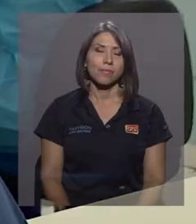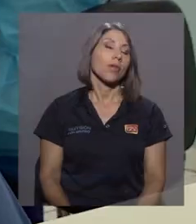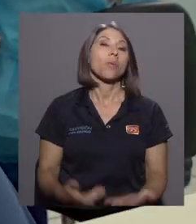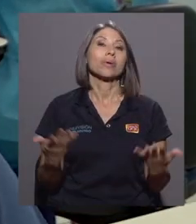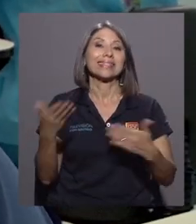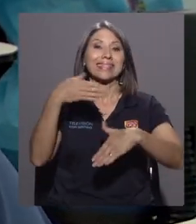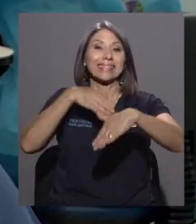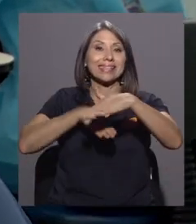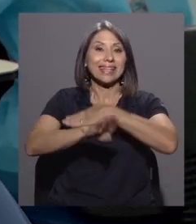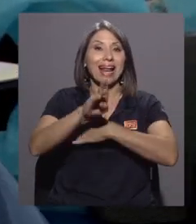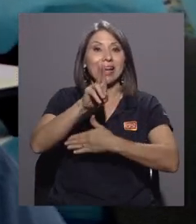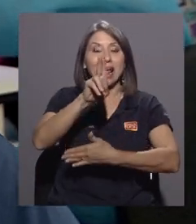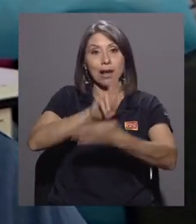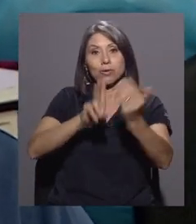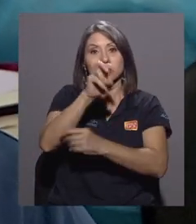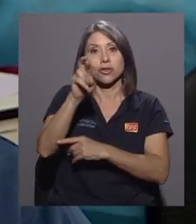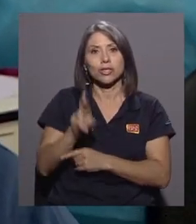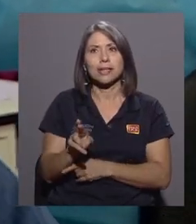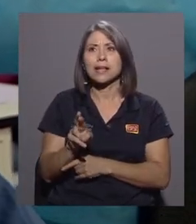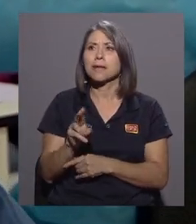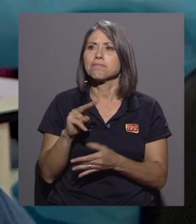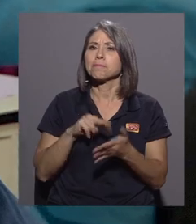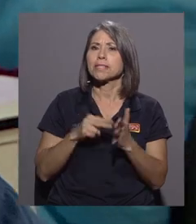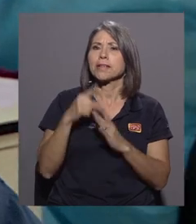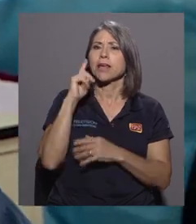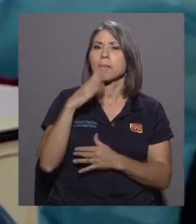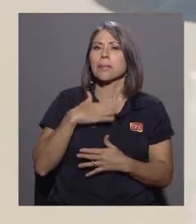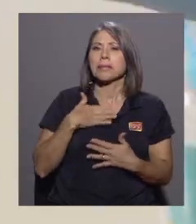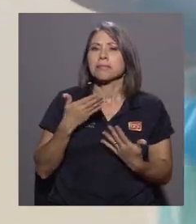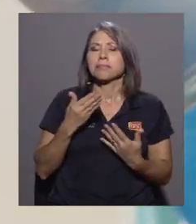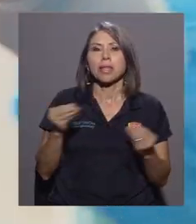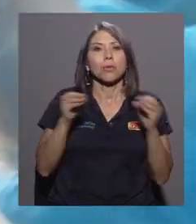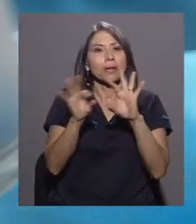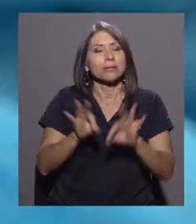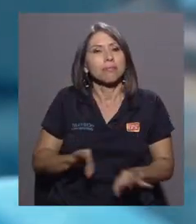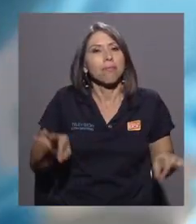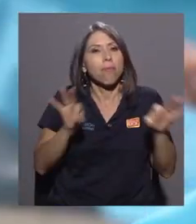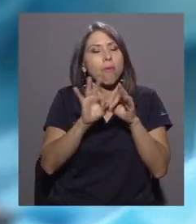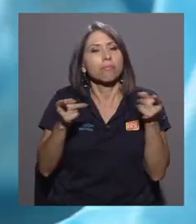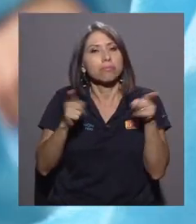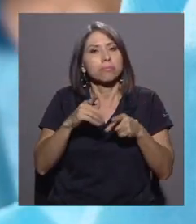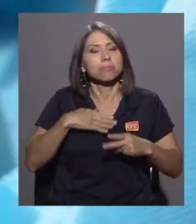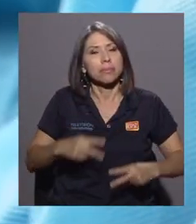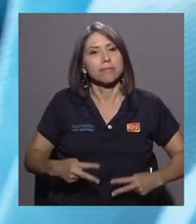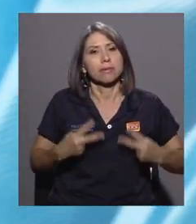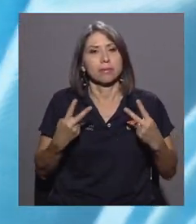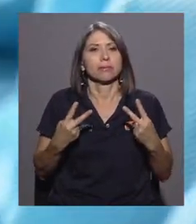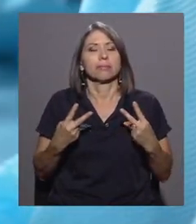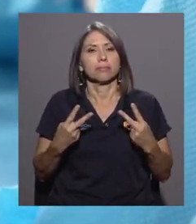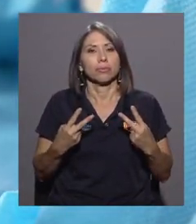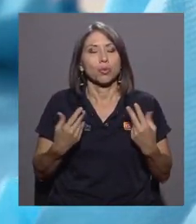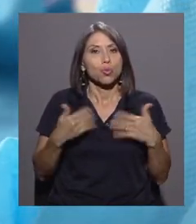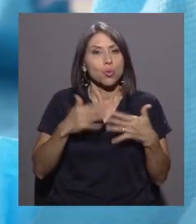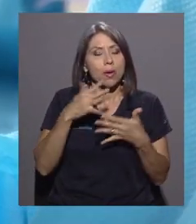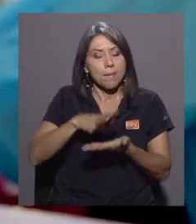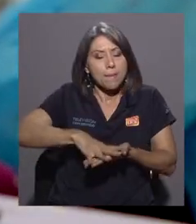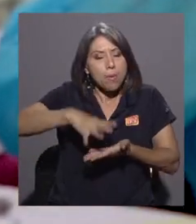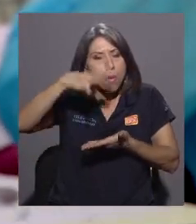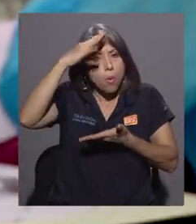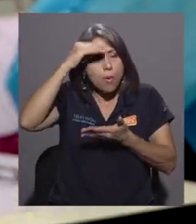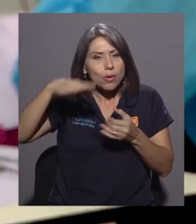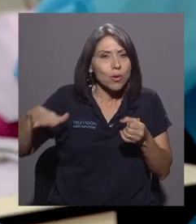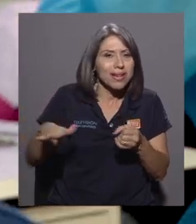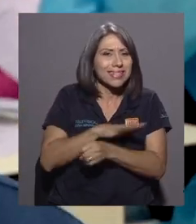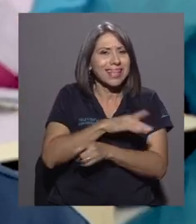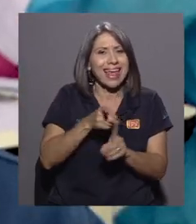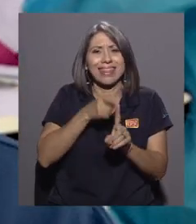entrado a la UCR para mí ha sido de las cosas más importantes que han pasado en mi vida. De verdad que ha sido una formación holística desde que